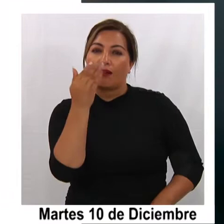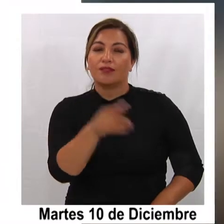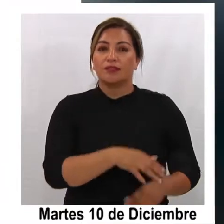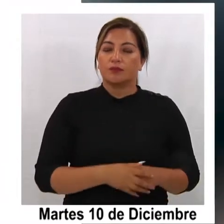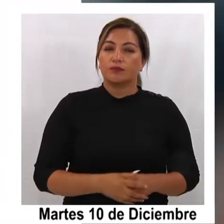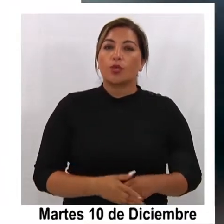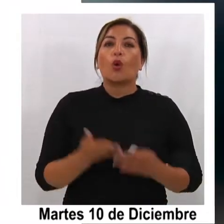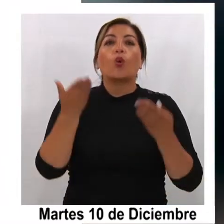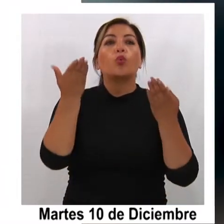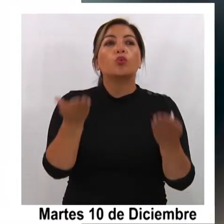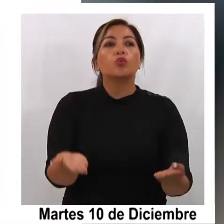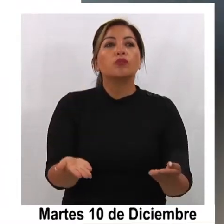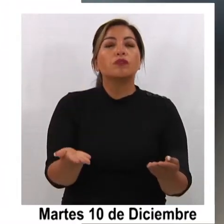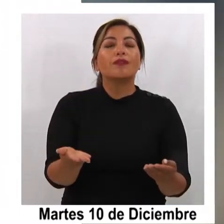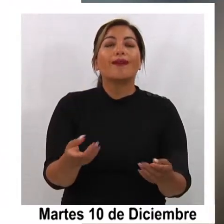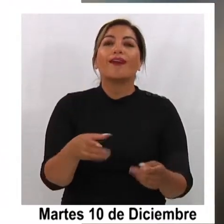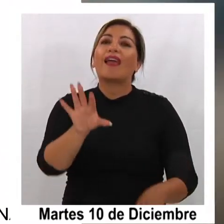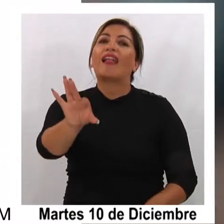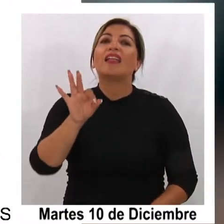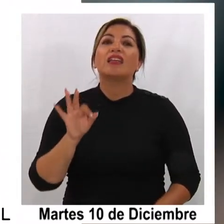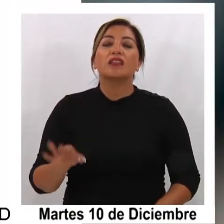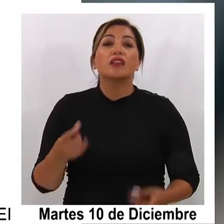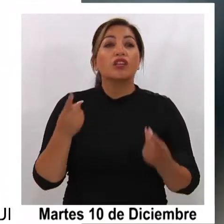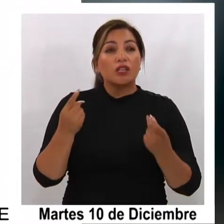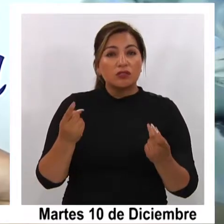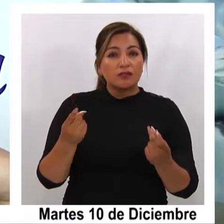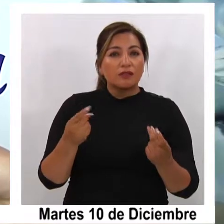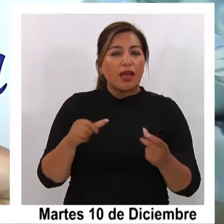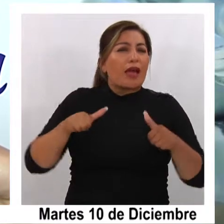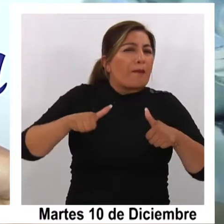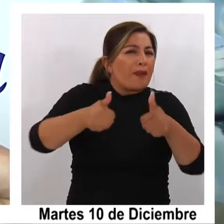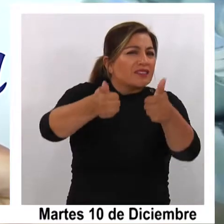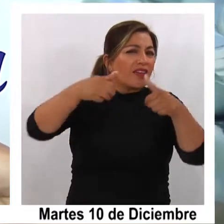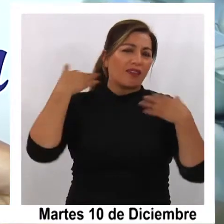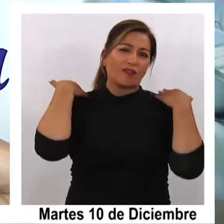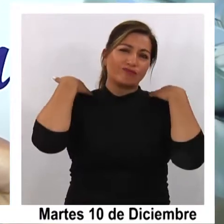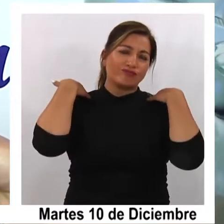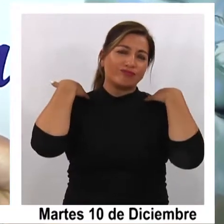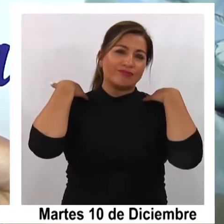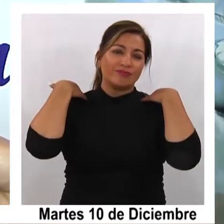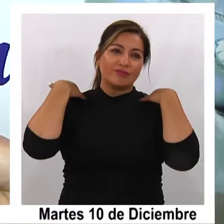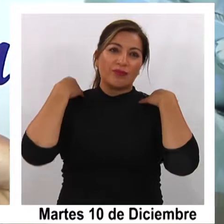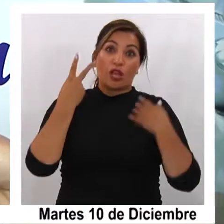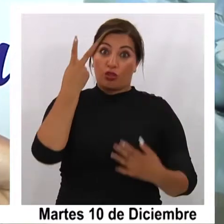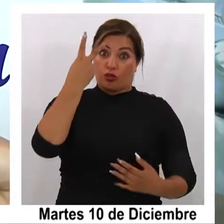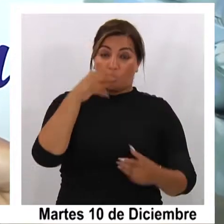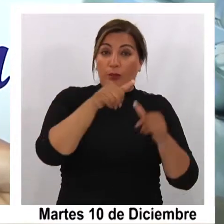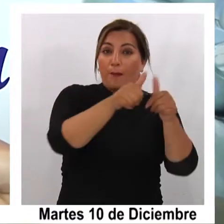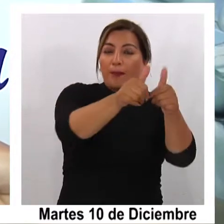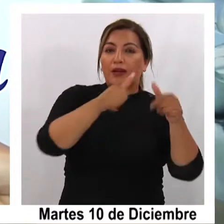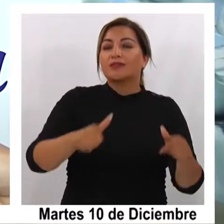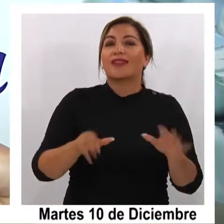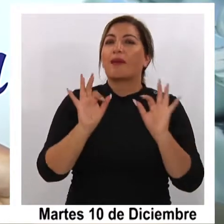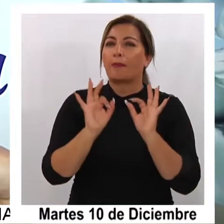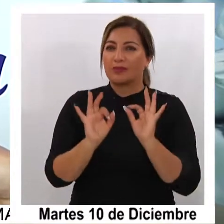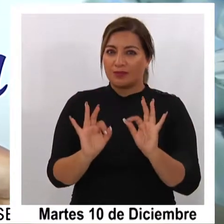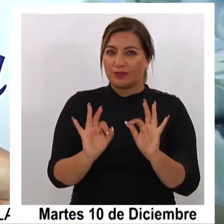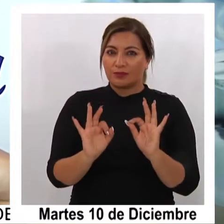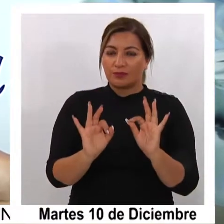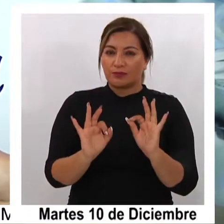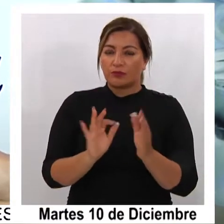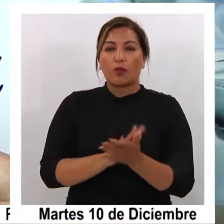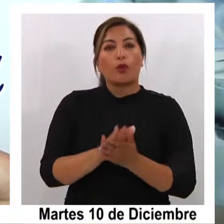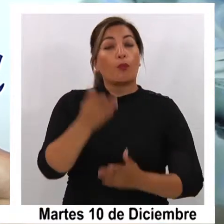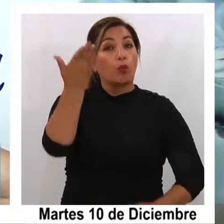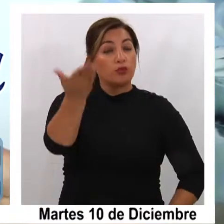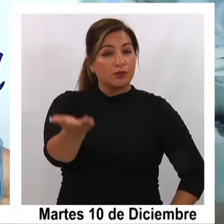opción de regalar una gift card. Usted puede elegir el tipo de masaje que necesite, terapéutico, en base a dos